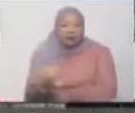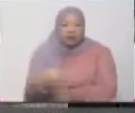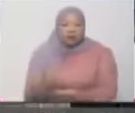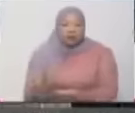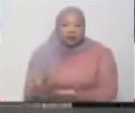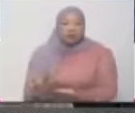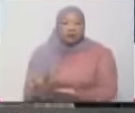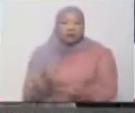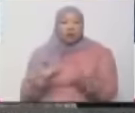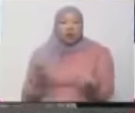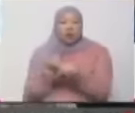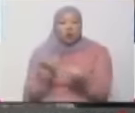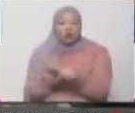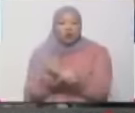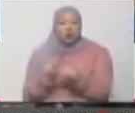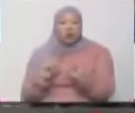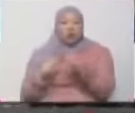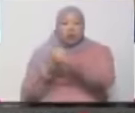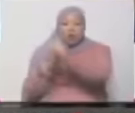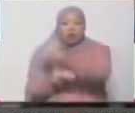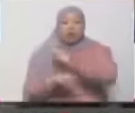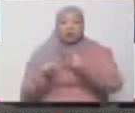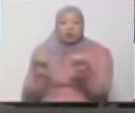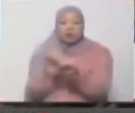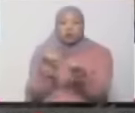Estaríamos arrancando con una base alta,